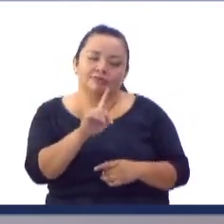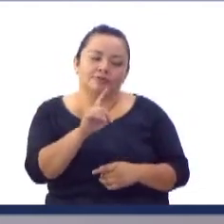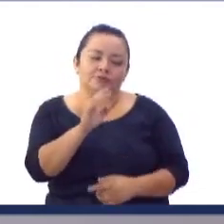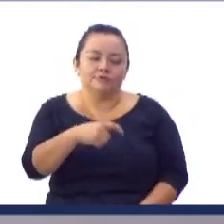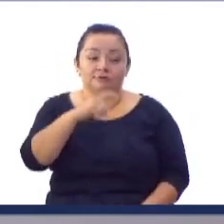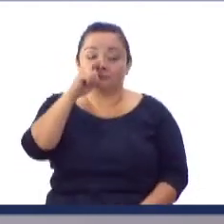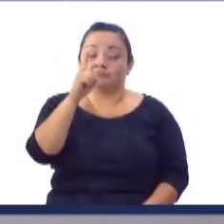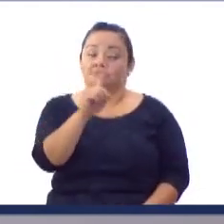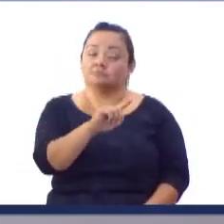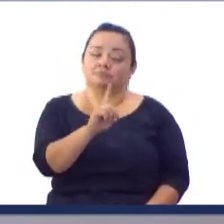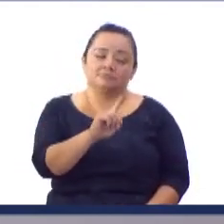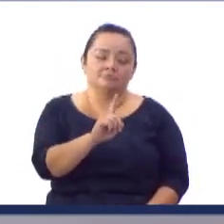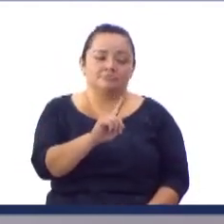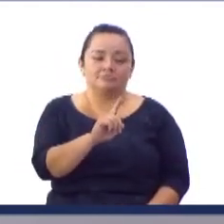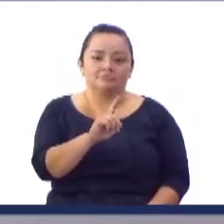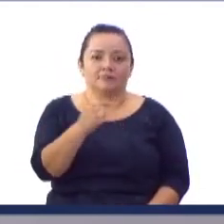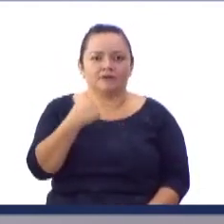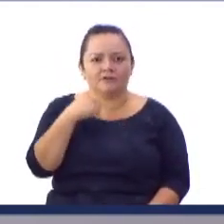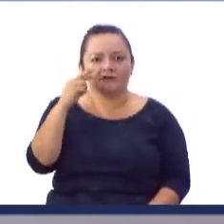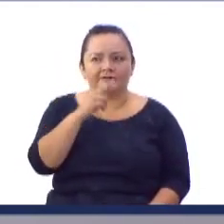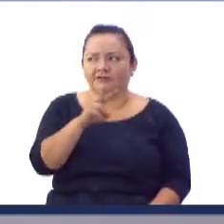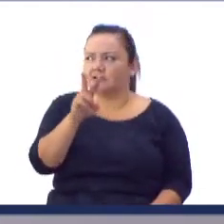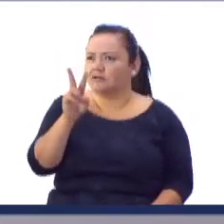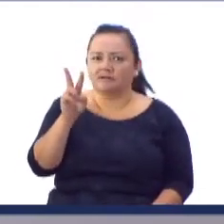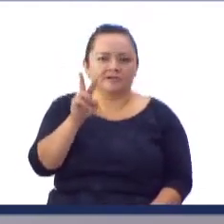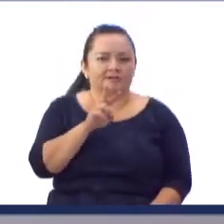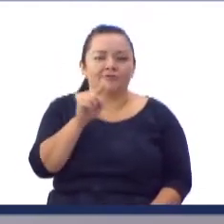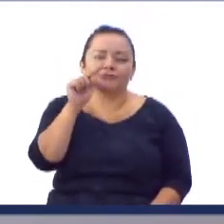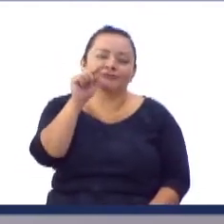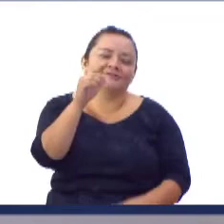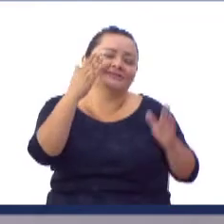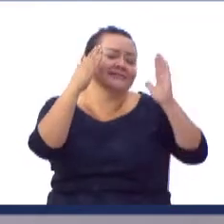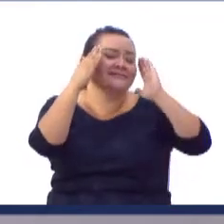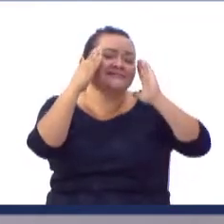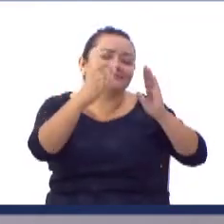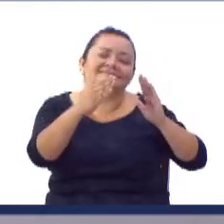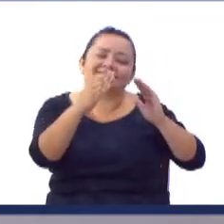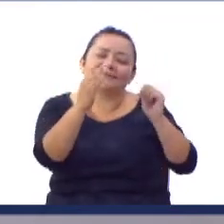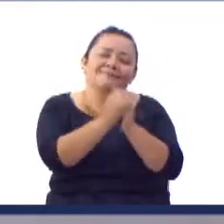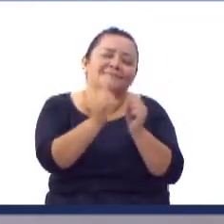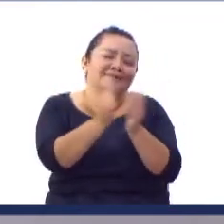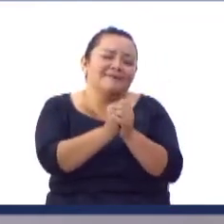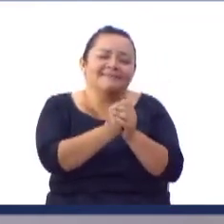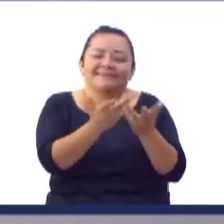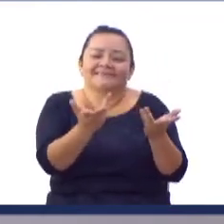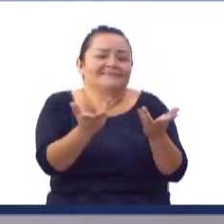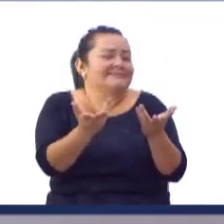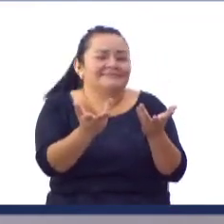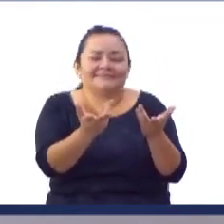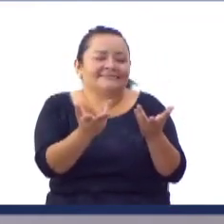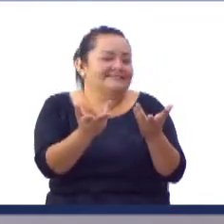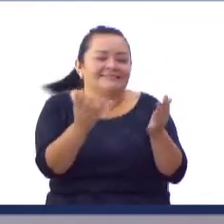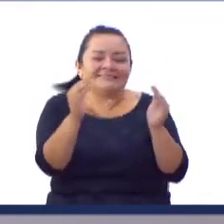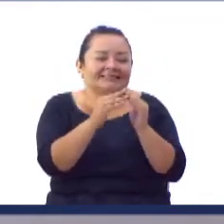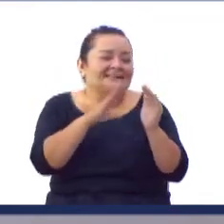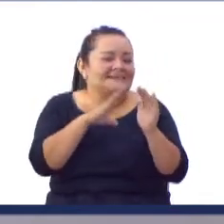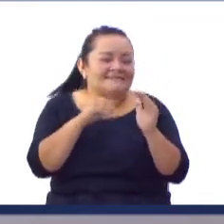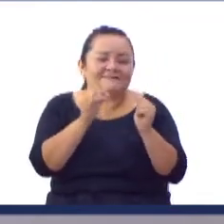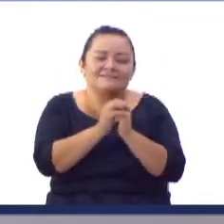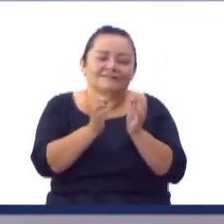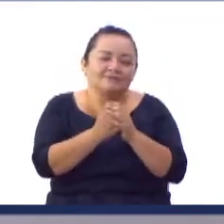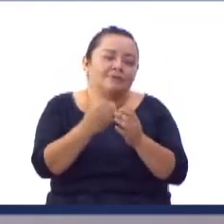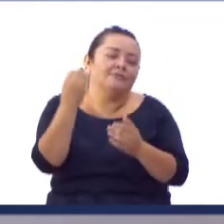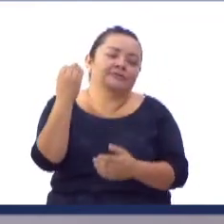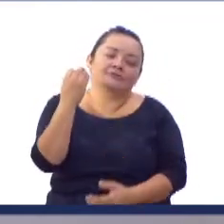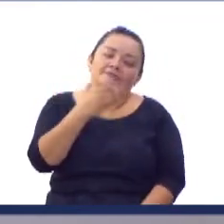usted les digo miren lo que está pasando y usted lo que es esta cosa atrás que para acá y usted en la casa también está tiene un